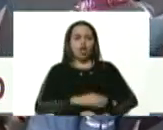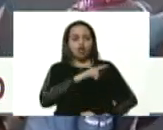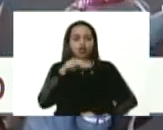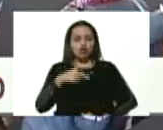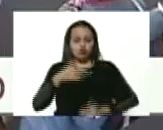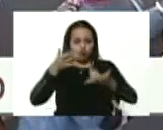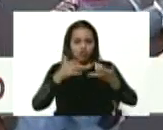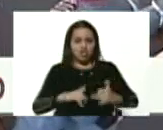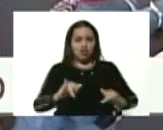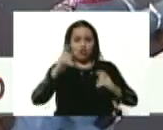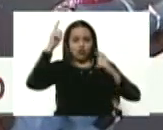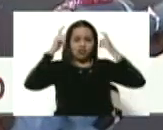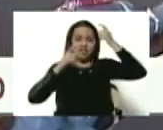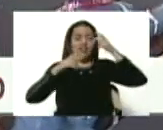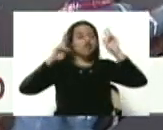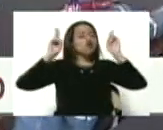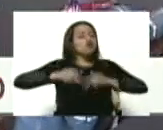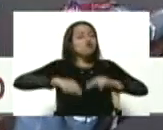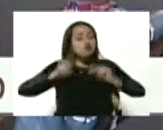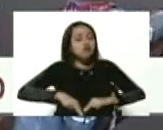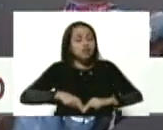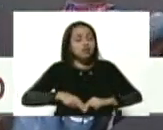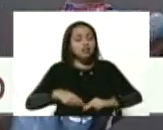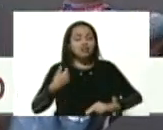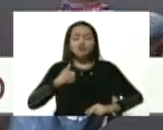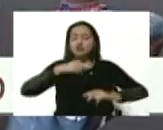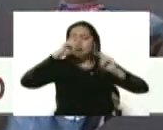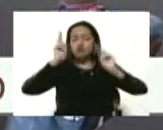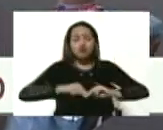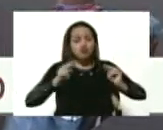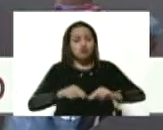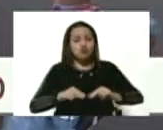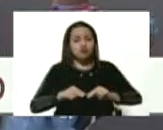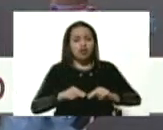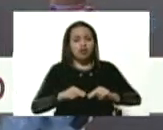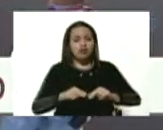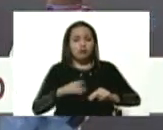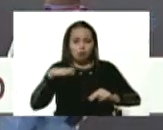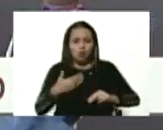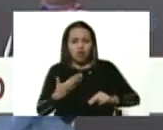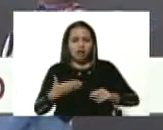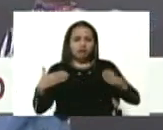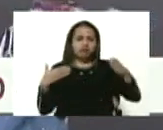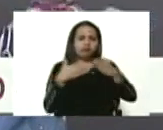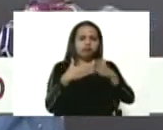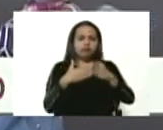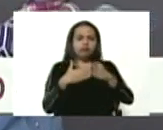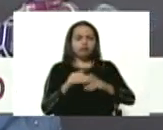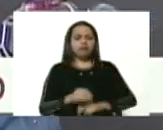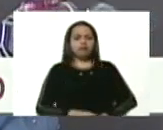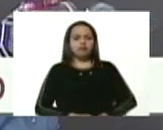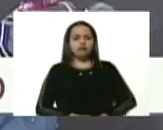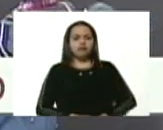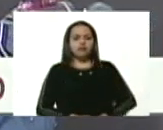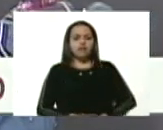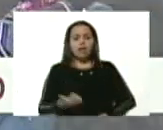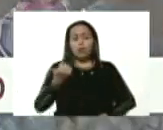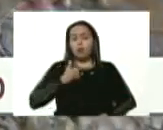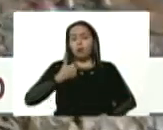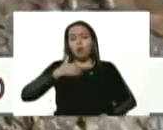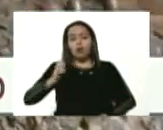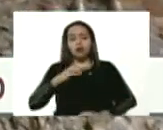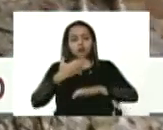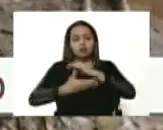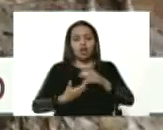Chávez y nunca, pero absolutamente nunca, nos detendrán de ese obstinado empeño. Y ante cualquier